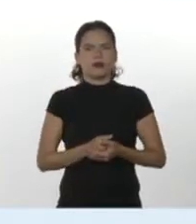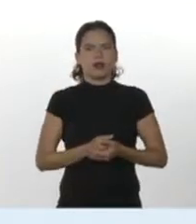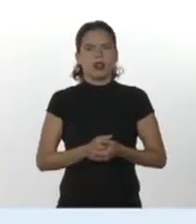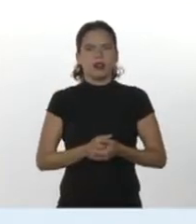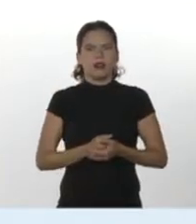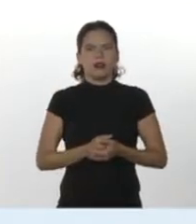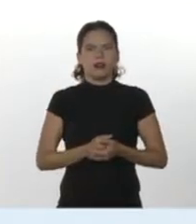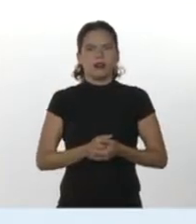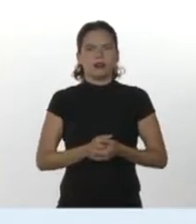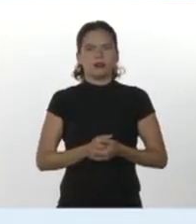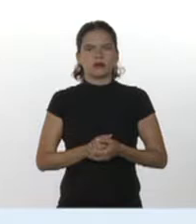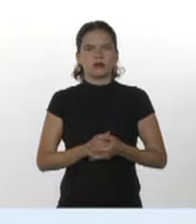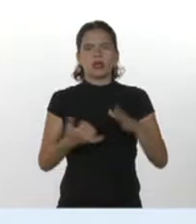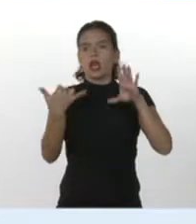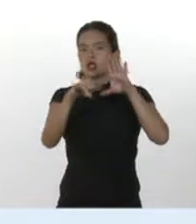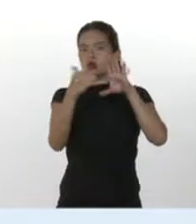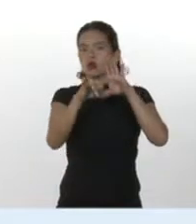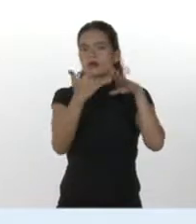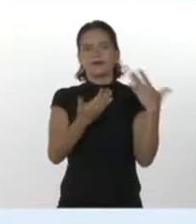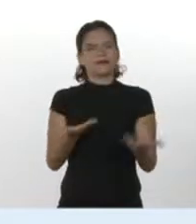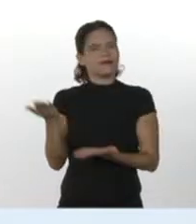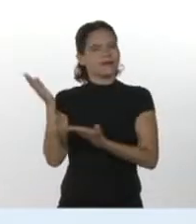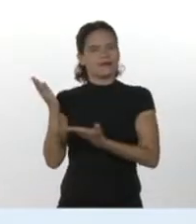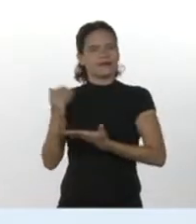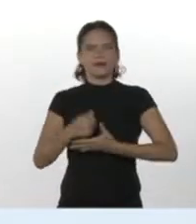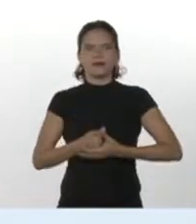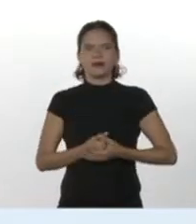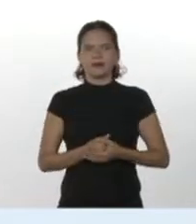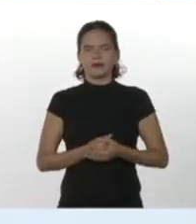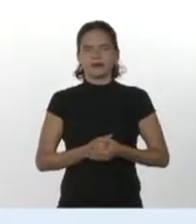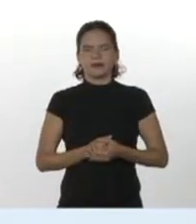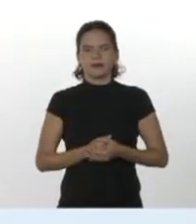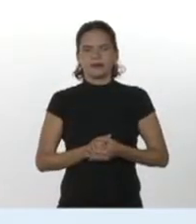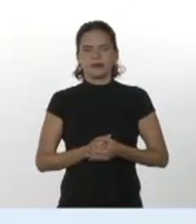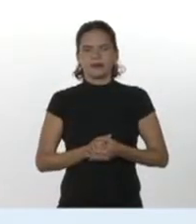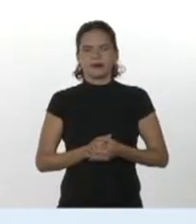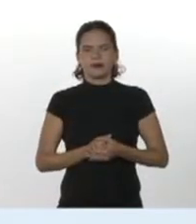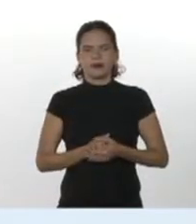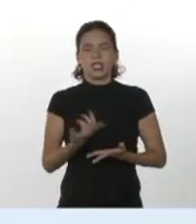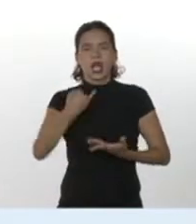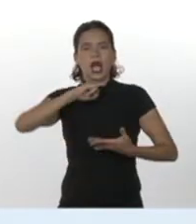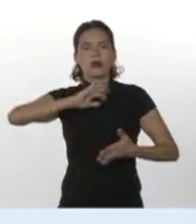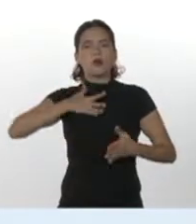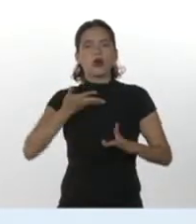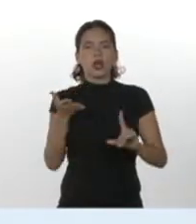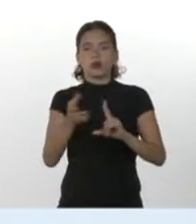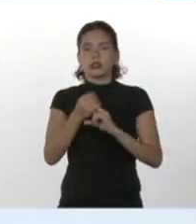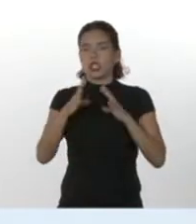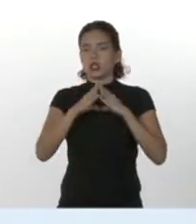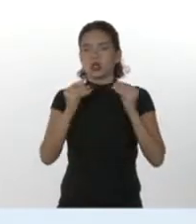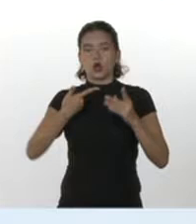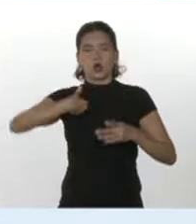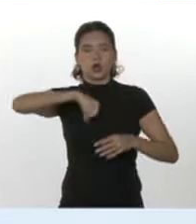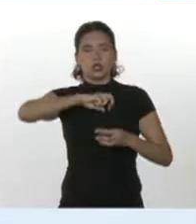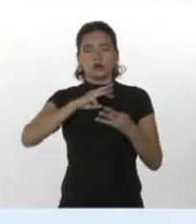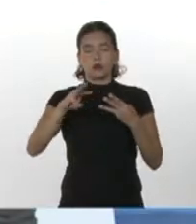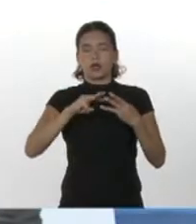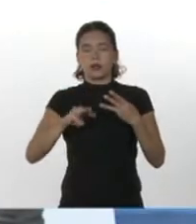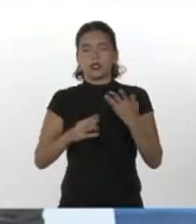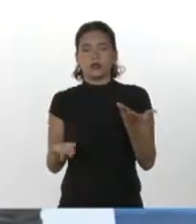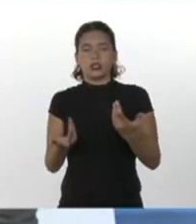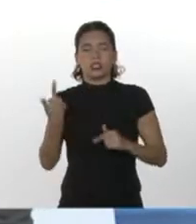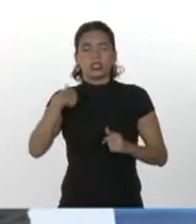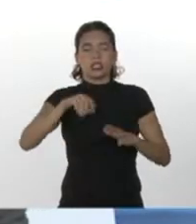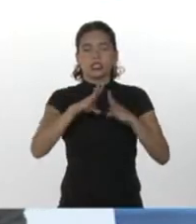Una Escuela. Y en nuestra página de YouTube como Cada Familia Una Escuela Oficial. Ahí pueden encontrar todos nuestros programas. Ya